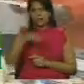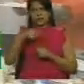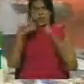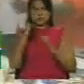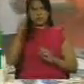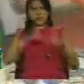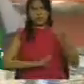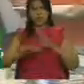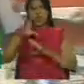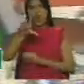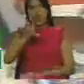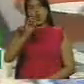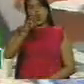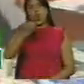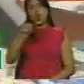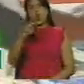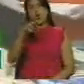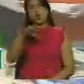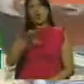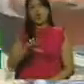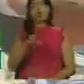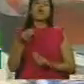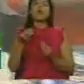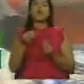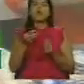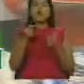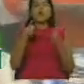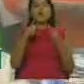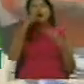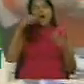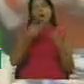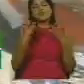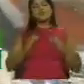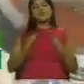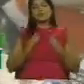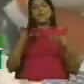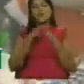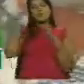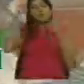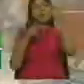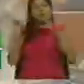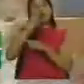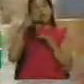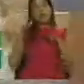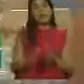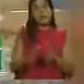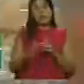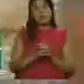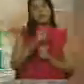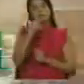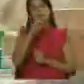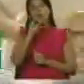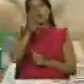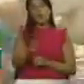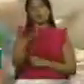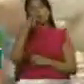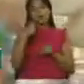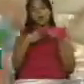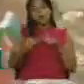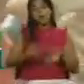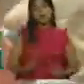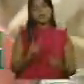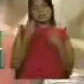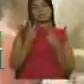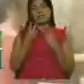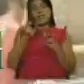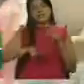la longevidad, que hasta dónde llegamos en términos de la edad. Bueno, resulta que con Chávez todos los venezolanos ganamos de 3 a 4 años de vida en los